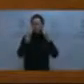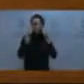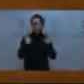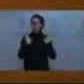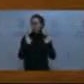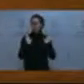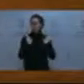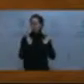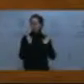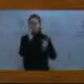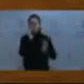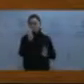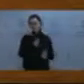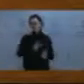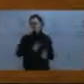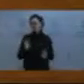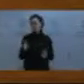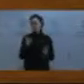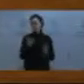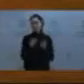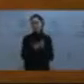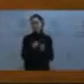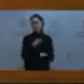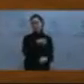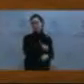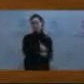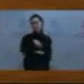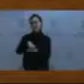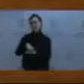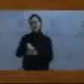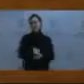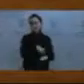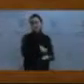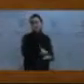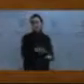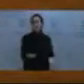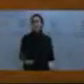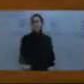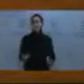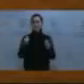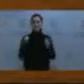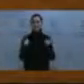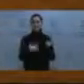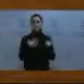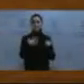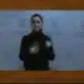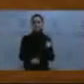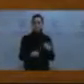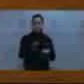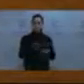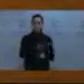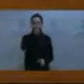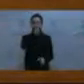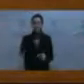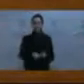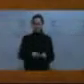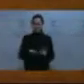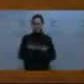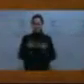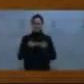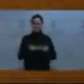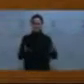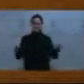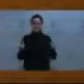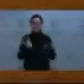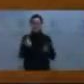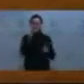otros tratamientos que se dan en el centro, con lo cual entendemos que esa responsabilidad o esa posibilidad de una participación más abierta o